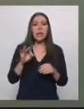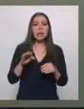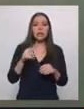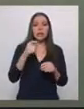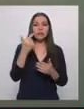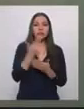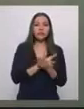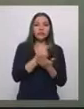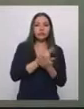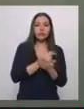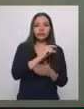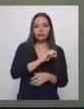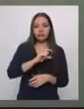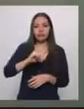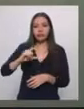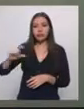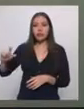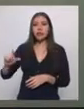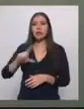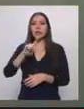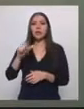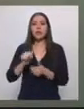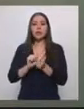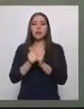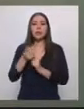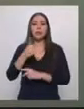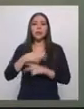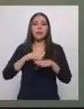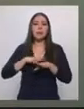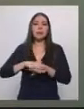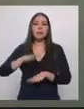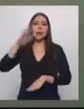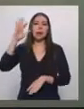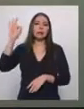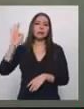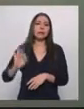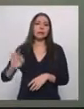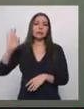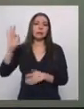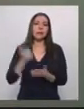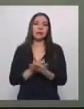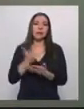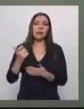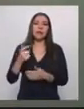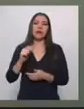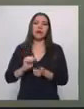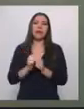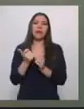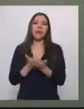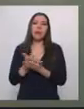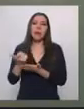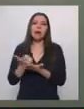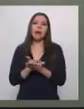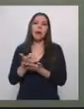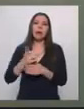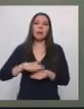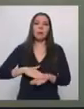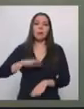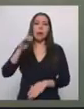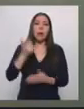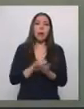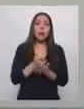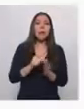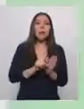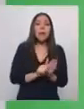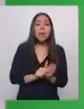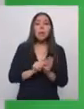generar un interés mucho más alto y generalmente vas a terminar pagando más si te la llevas llevando los mínimos.